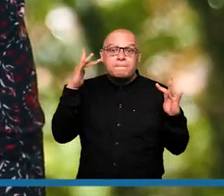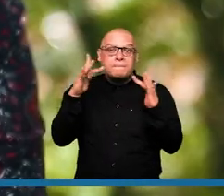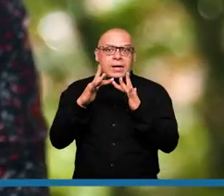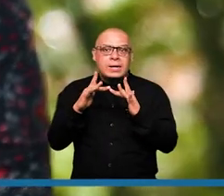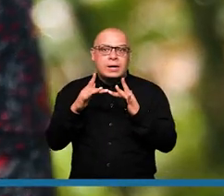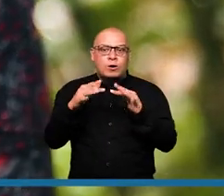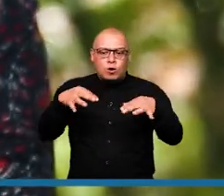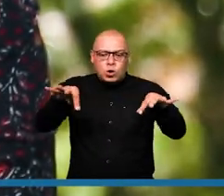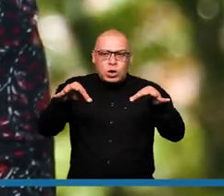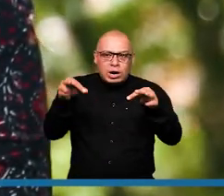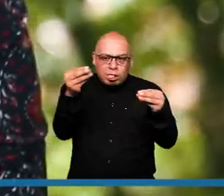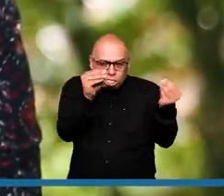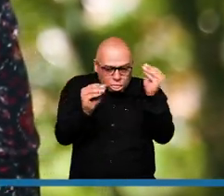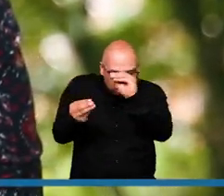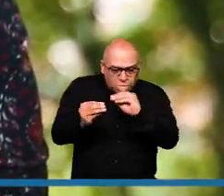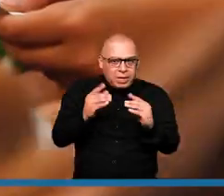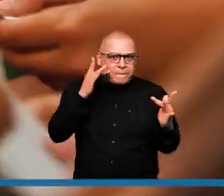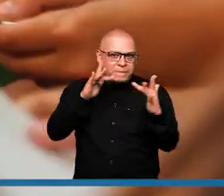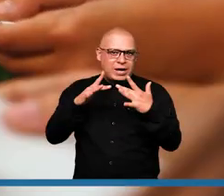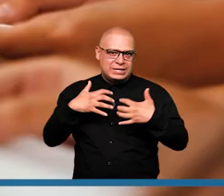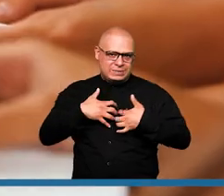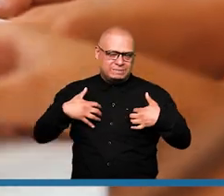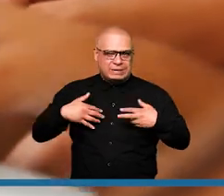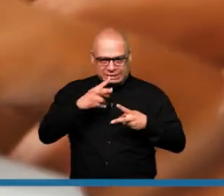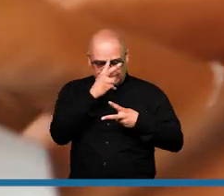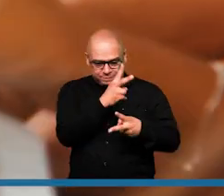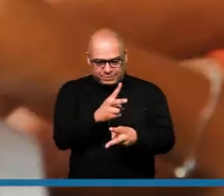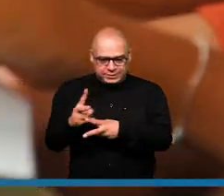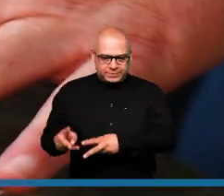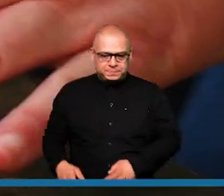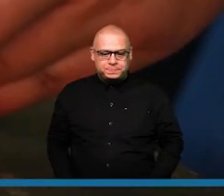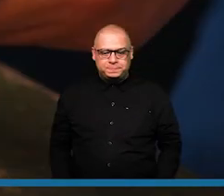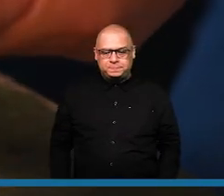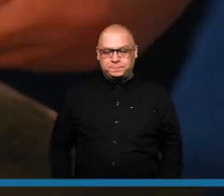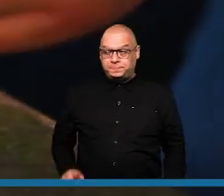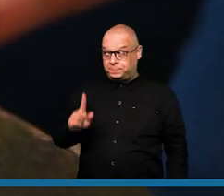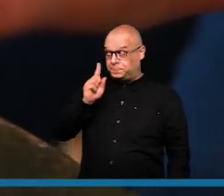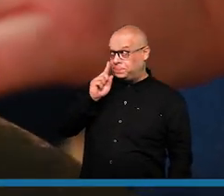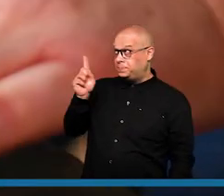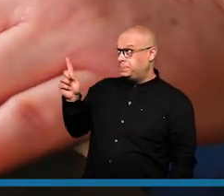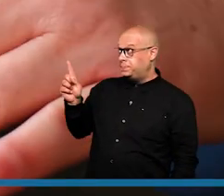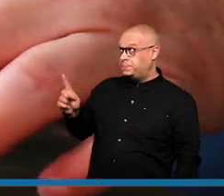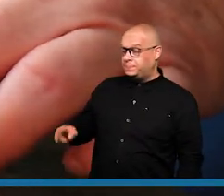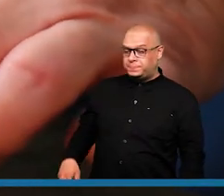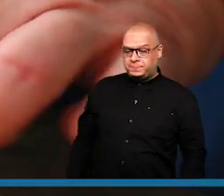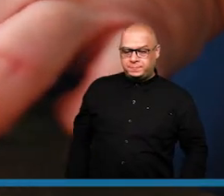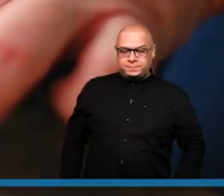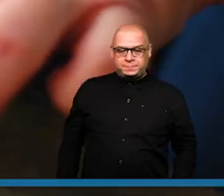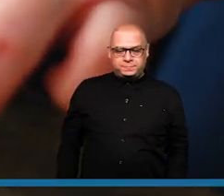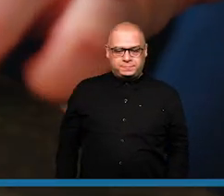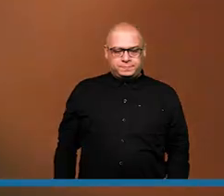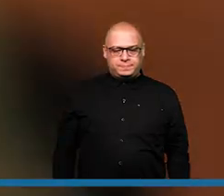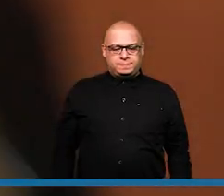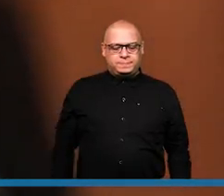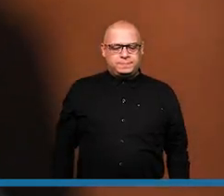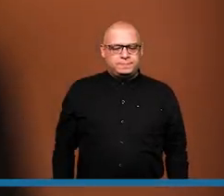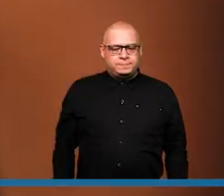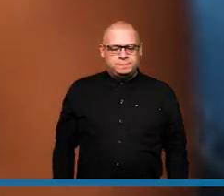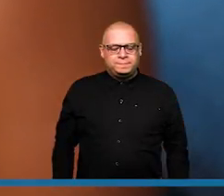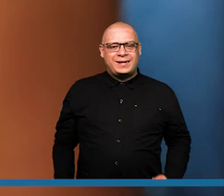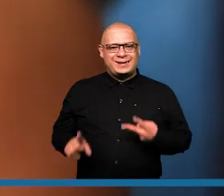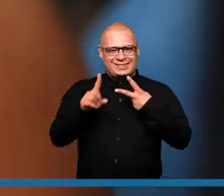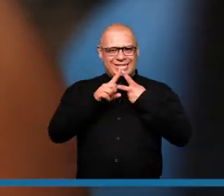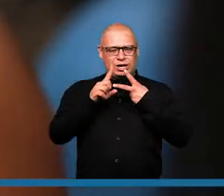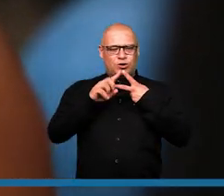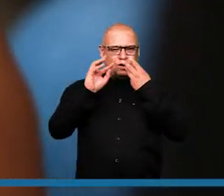el origami y el respeto hacia la fauna. Punta con punta, y nos va a salir un